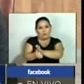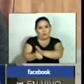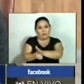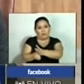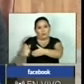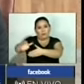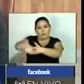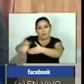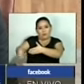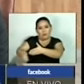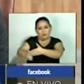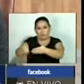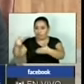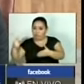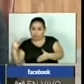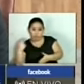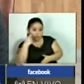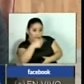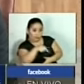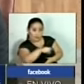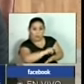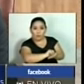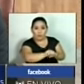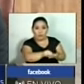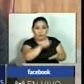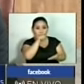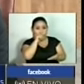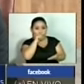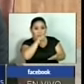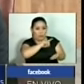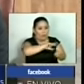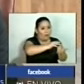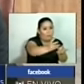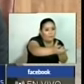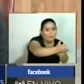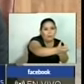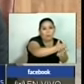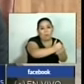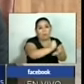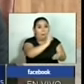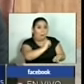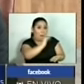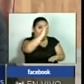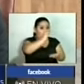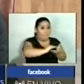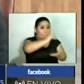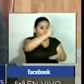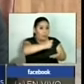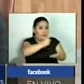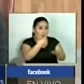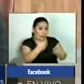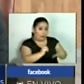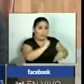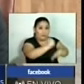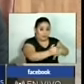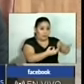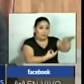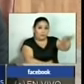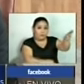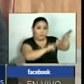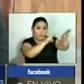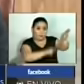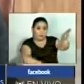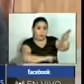a exigir que el colegio privado no cobre o cobre menos de lo que esté estipulado en